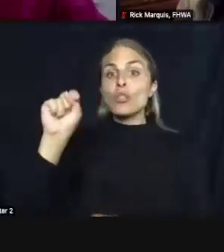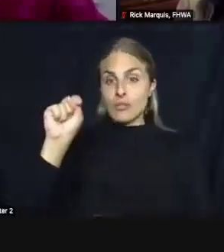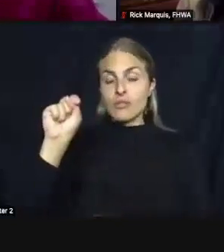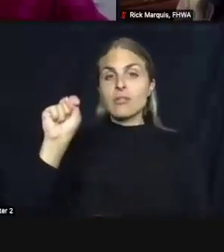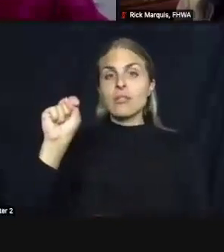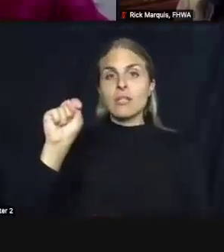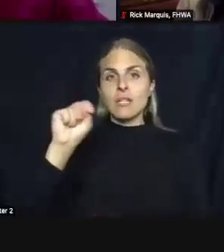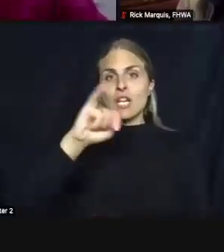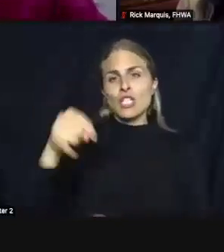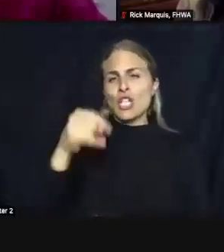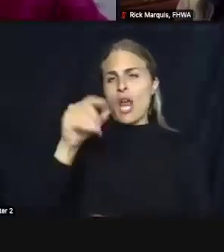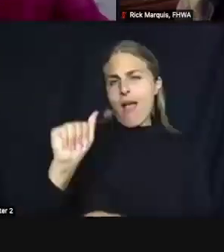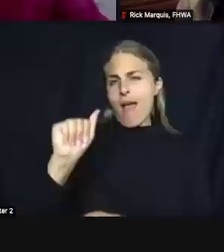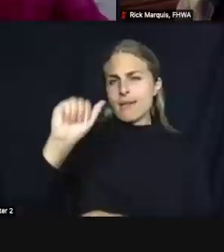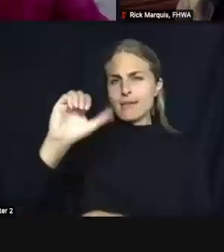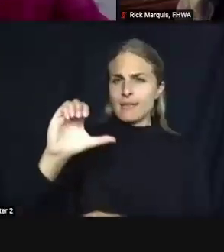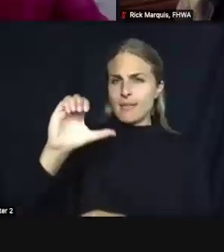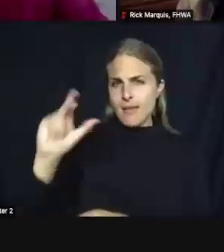Hola, soy Jackson Hurst.